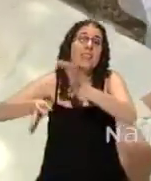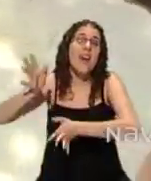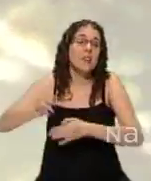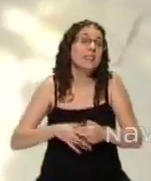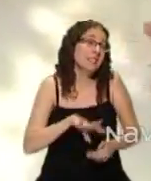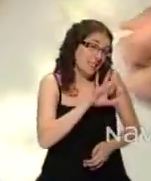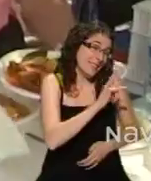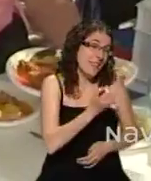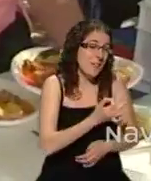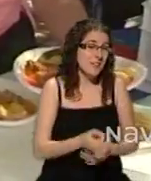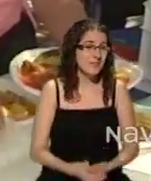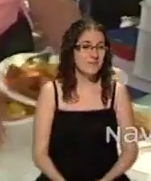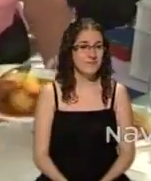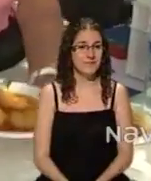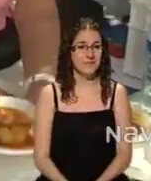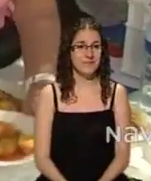sorteo.